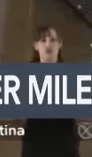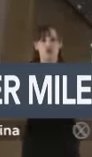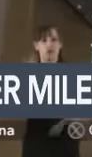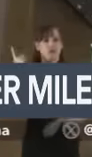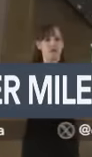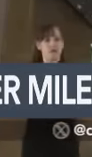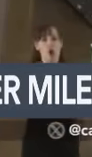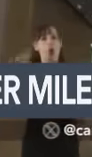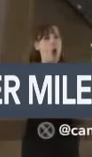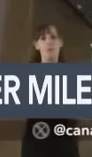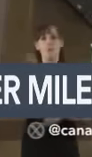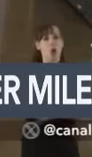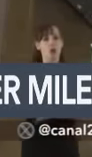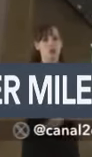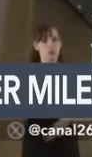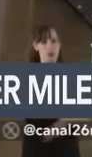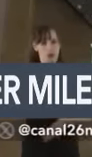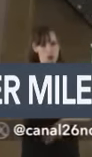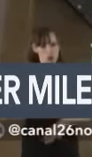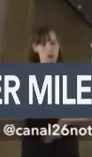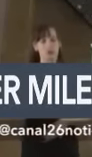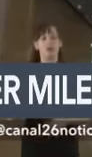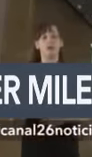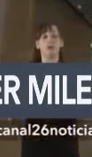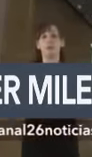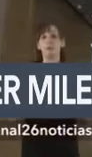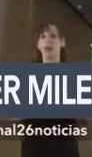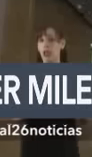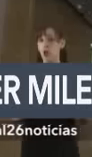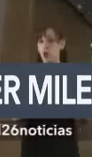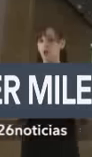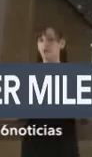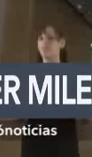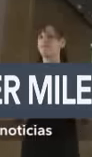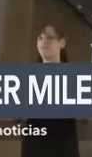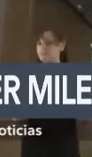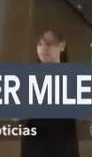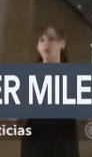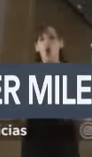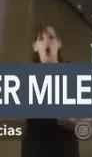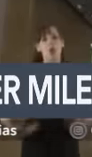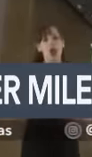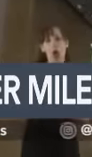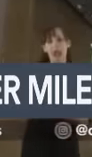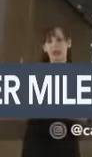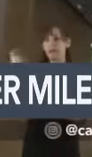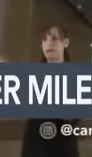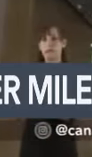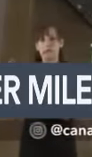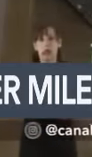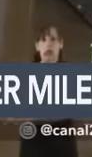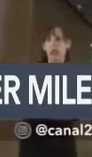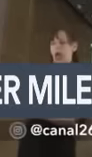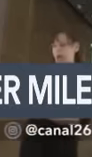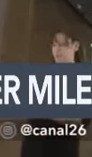los argentinos sin embargo el problema heredado es demasiado profundo Hablamos de una economía con